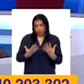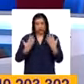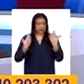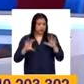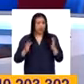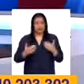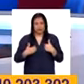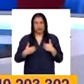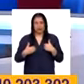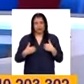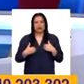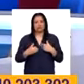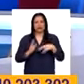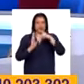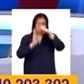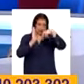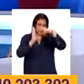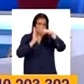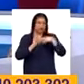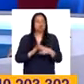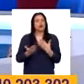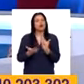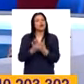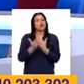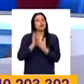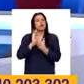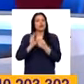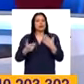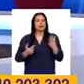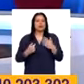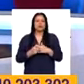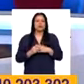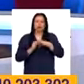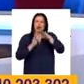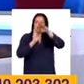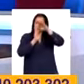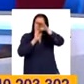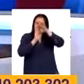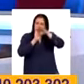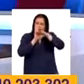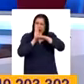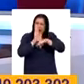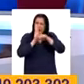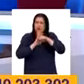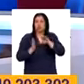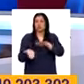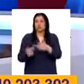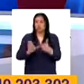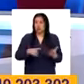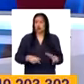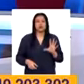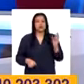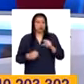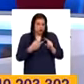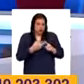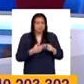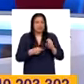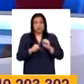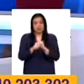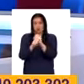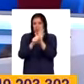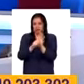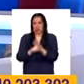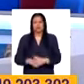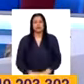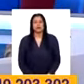tenemos en los registros, demuestra que hemos llegado al momento más bajo de fallecidos en toda la pandemia desde que esta